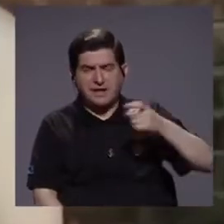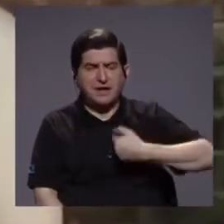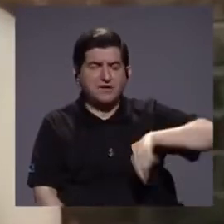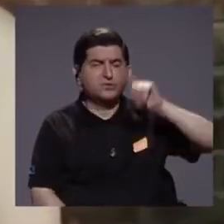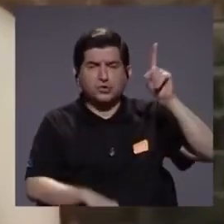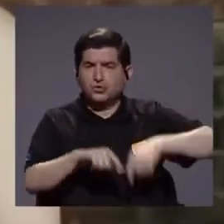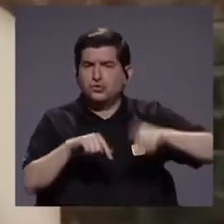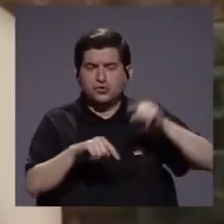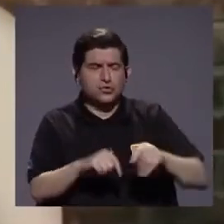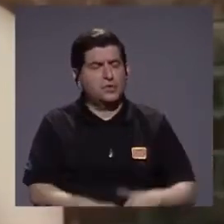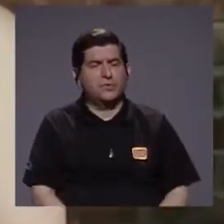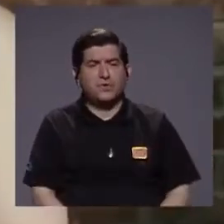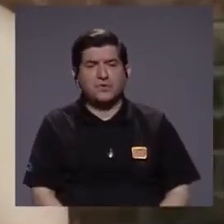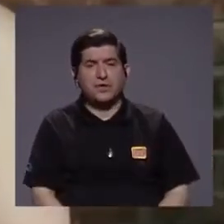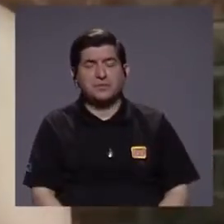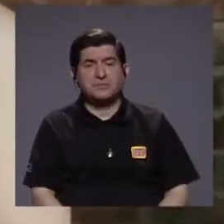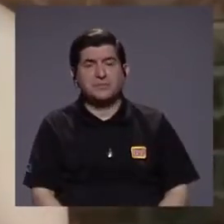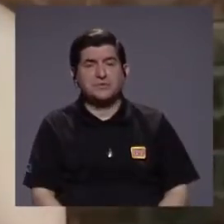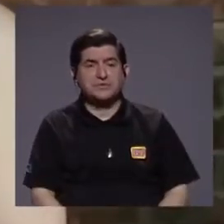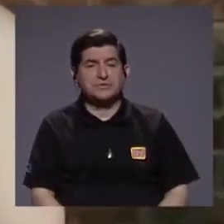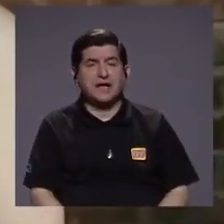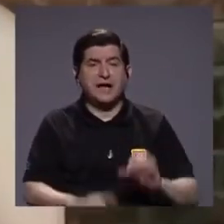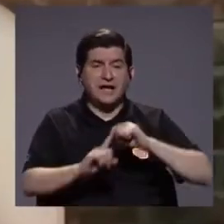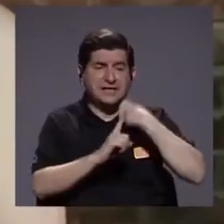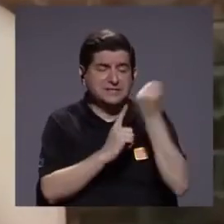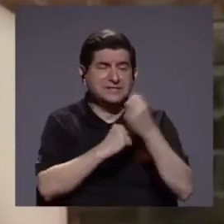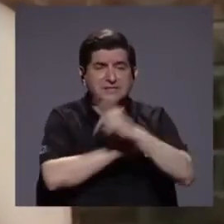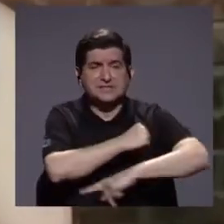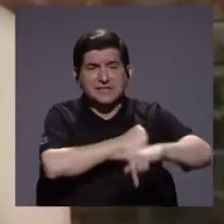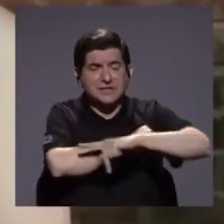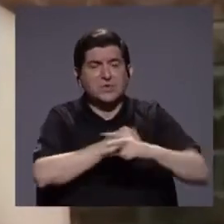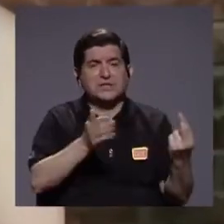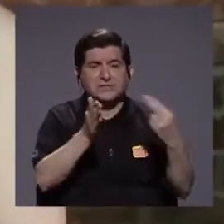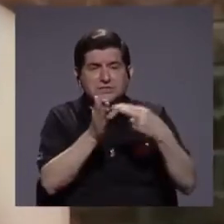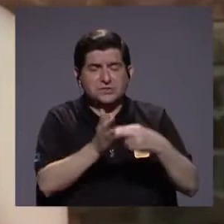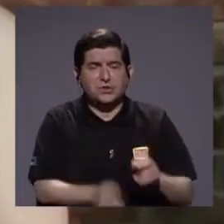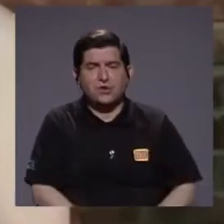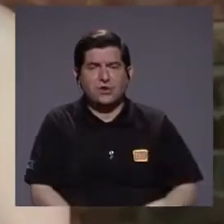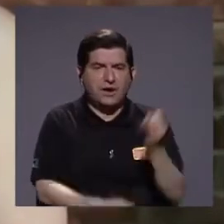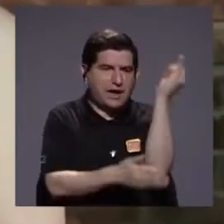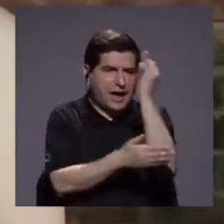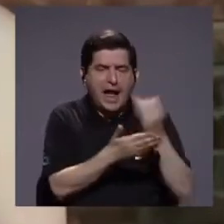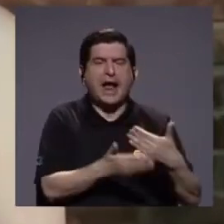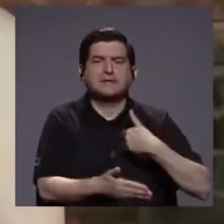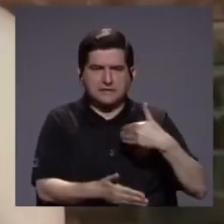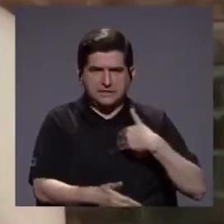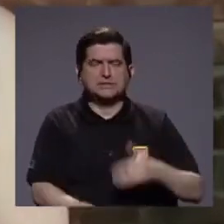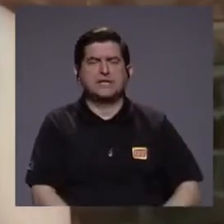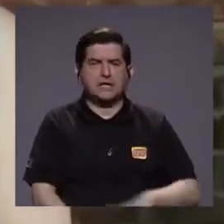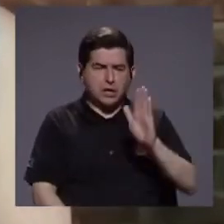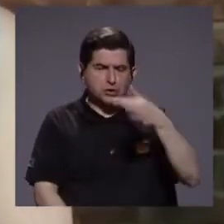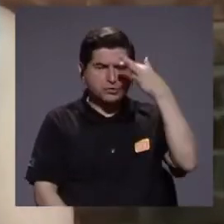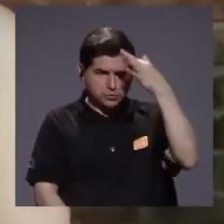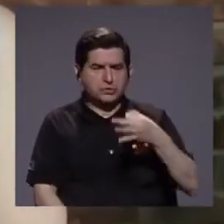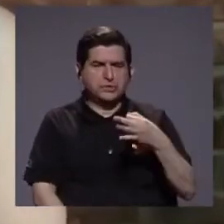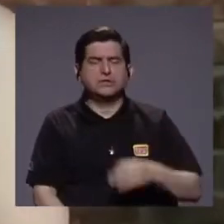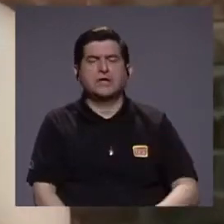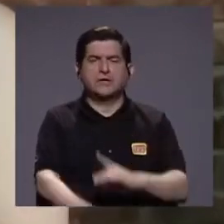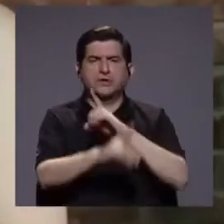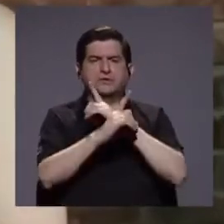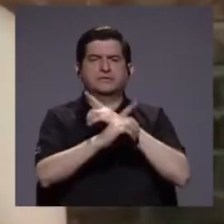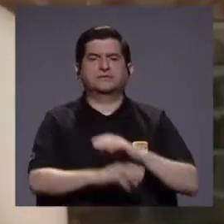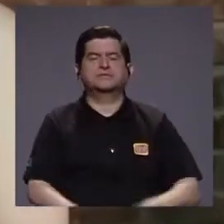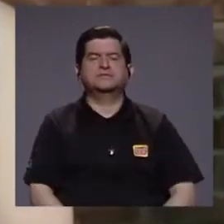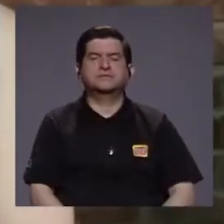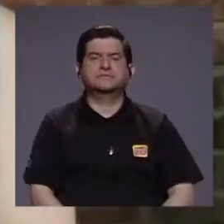no podemos estar replicando lo que está pasando en el país, que Artes tiene que tener su posición y se tiene que defender.